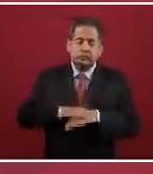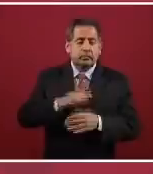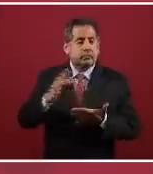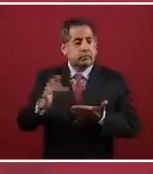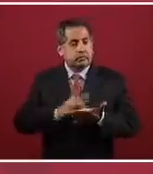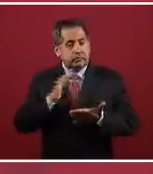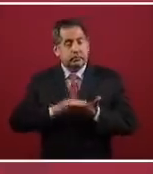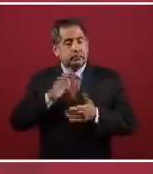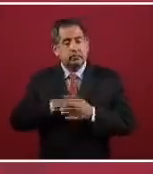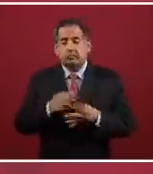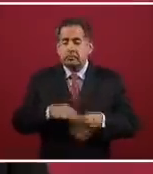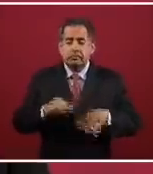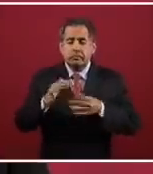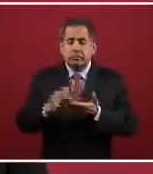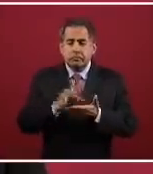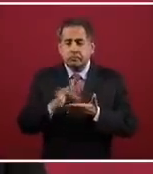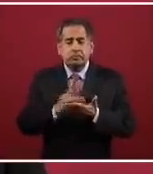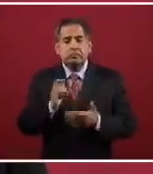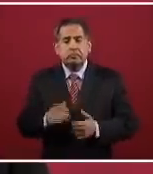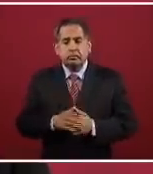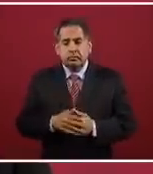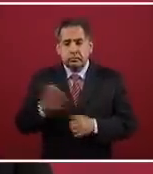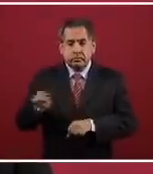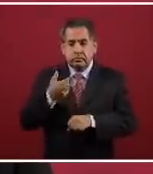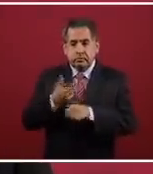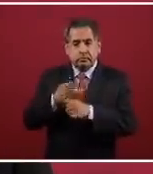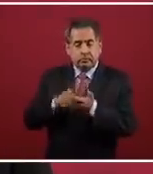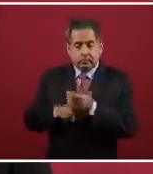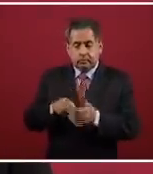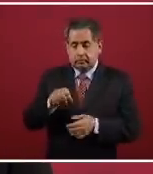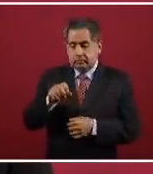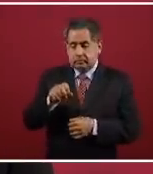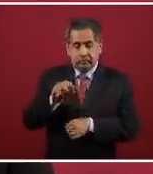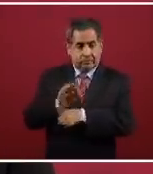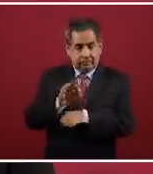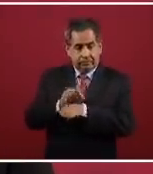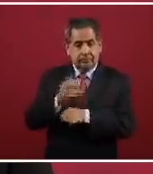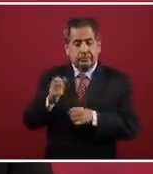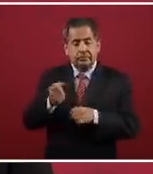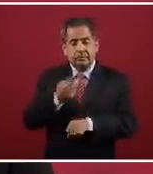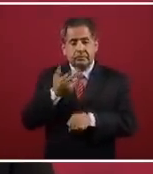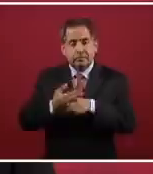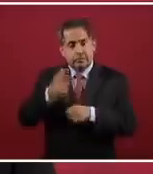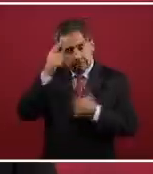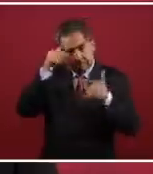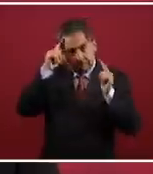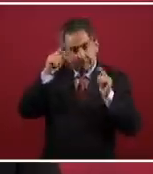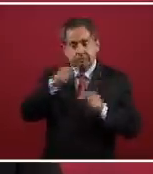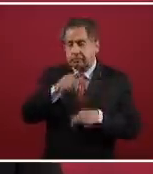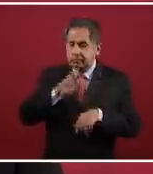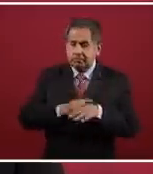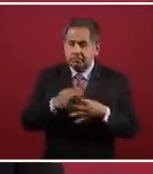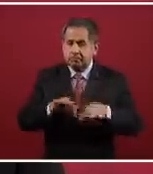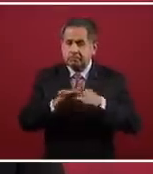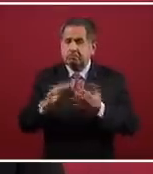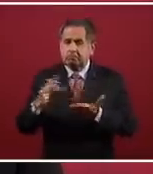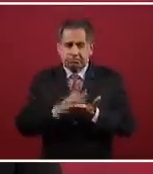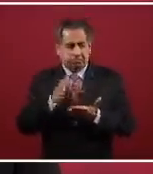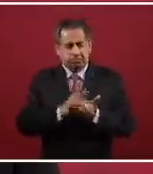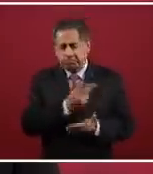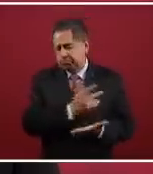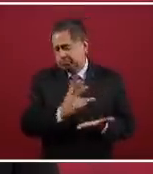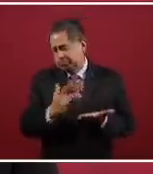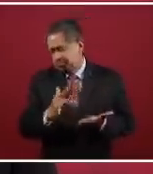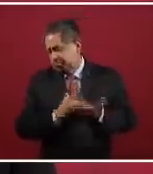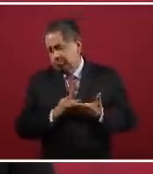están apoyando es la Secretaría de la Defensa y la Secretaría de Marina, para que quede claro.